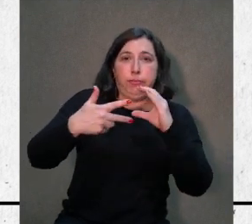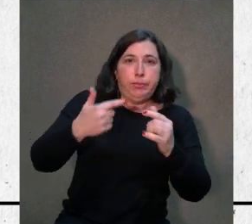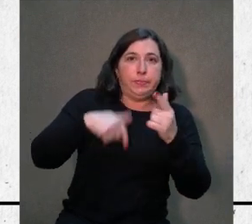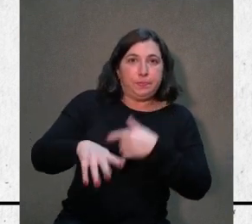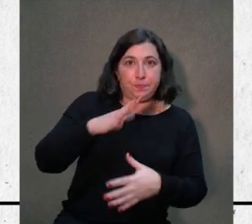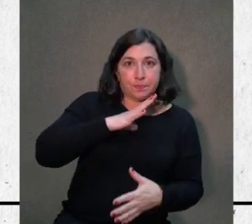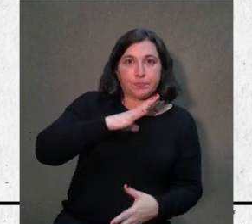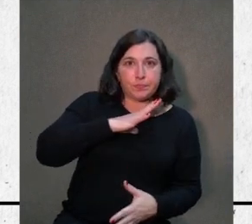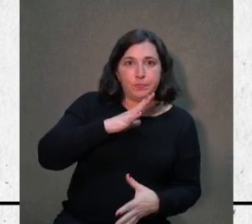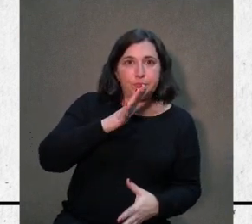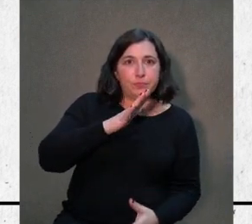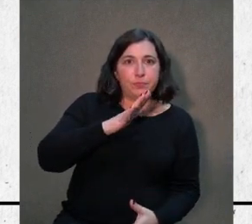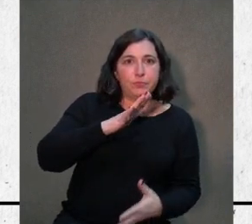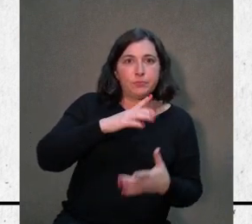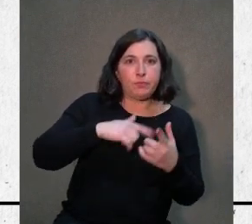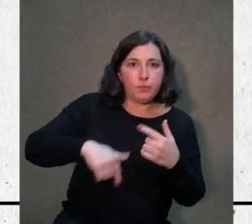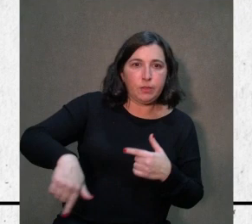bueno, que no tengan miedo,